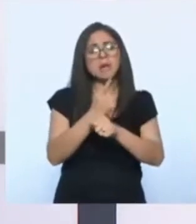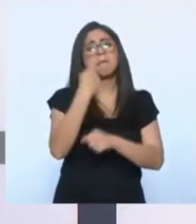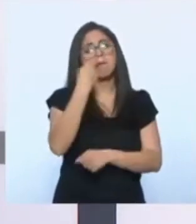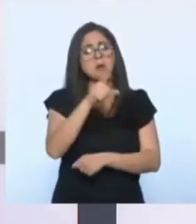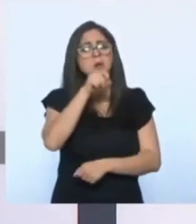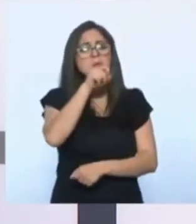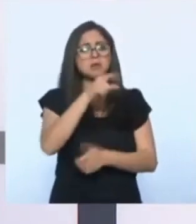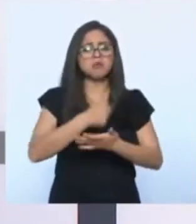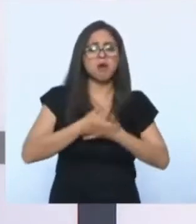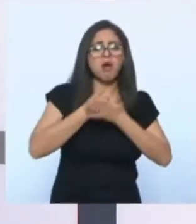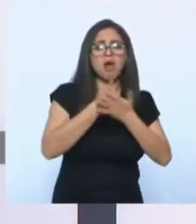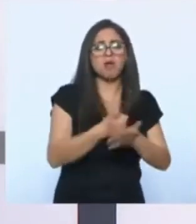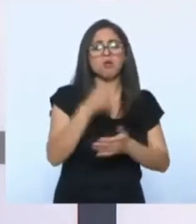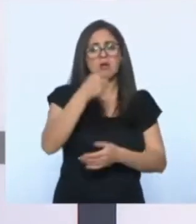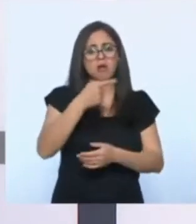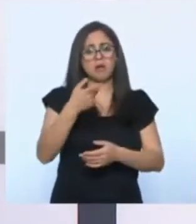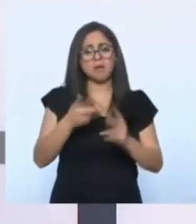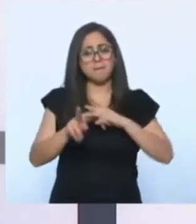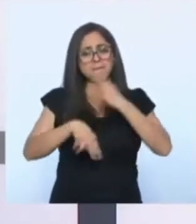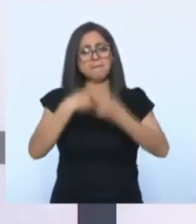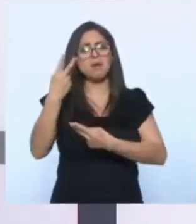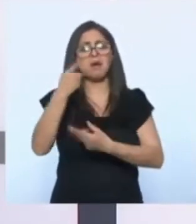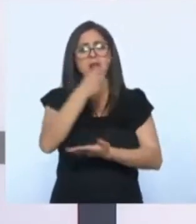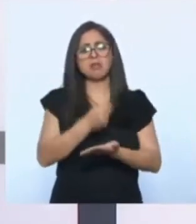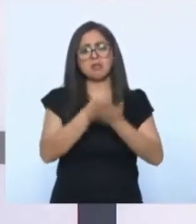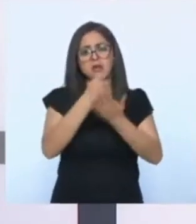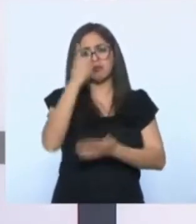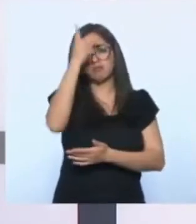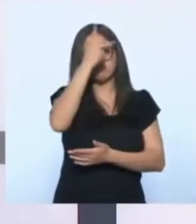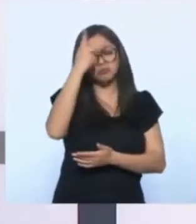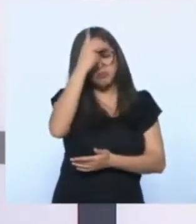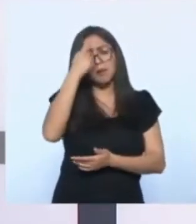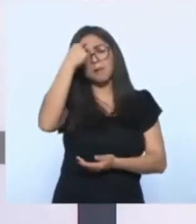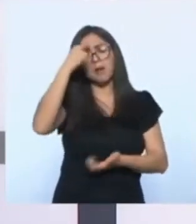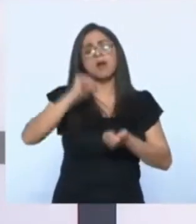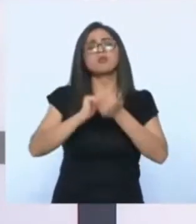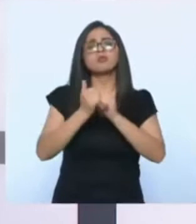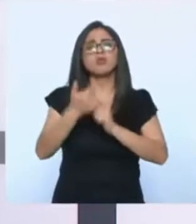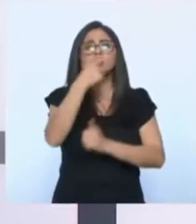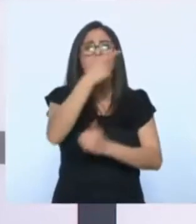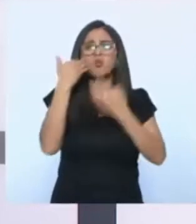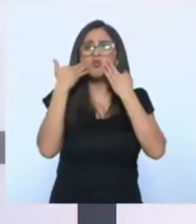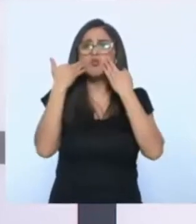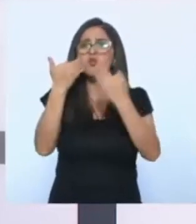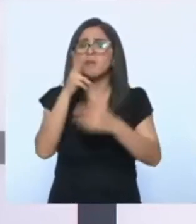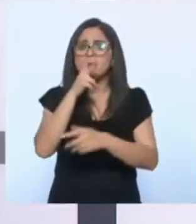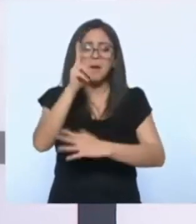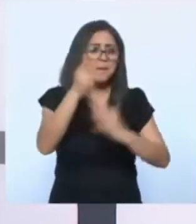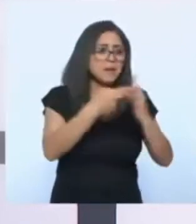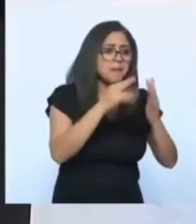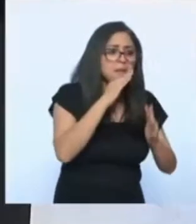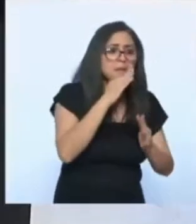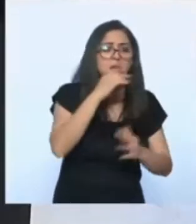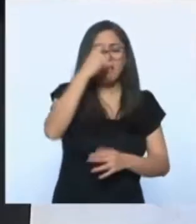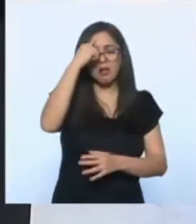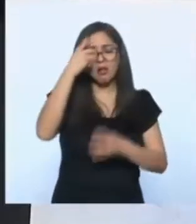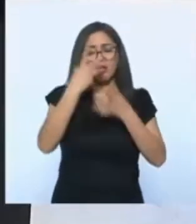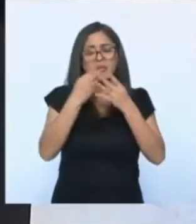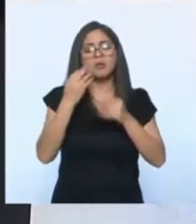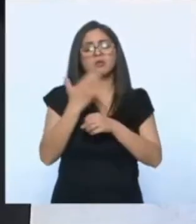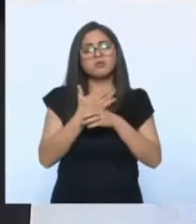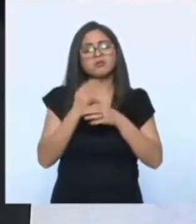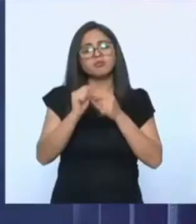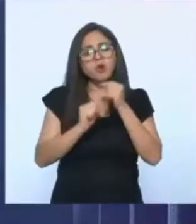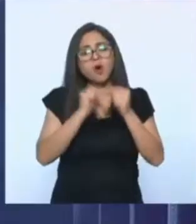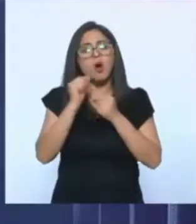ayuda psicológica y emocional para poder superar este tema, ¿no? Bueno,